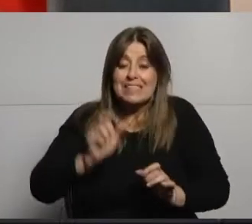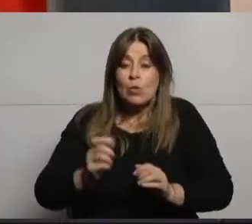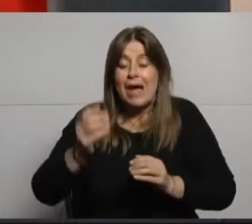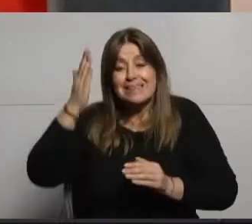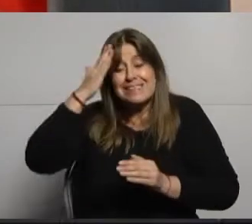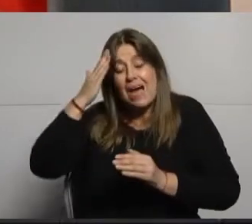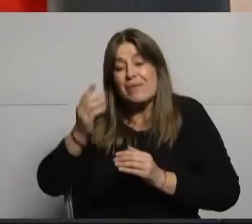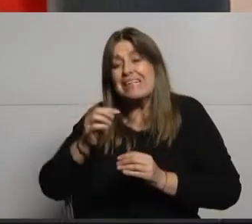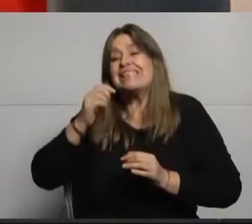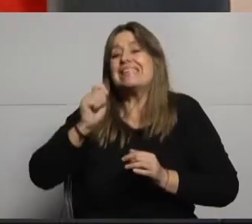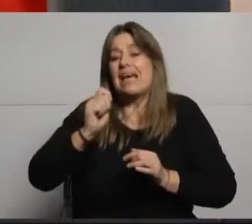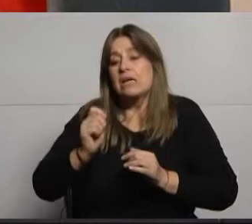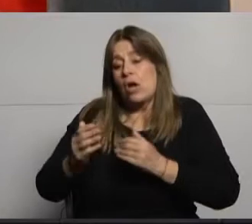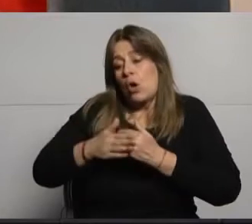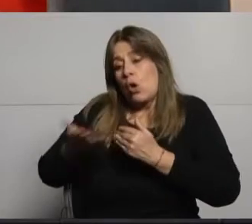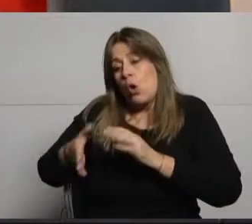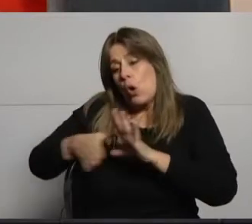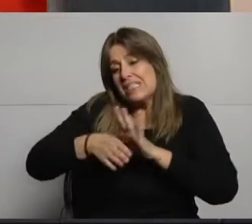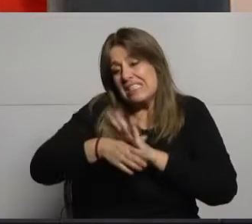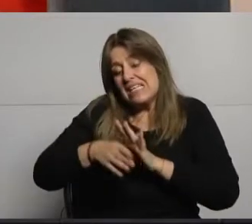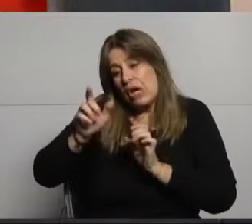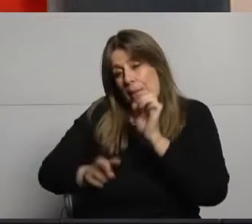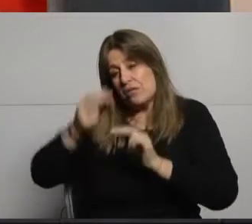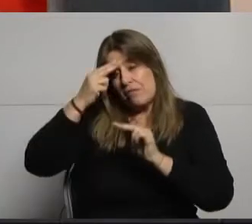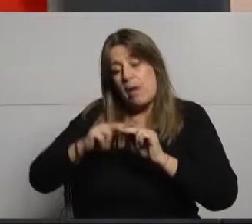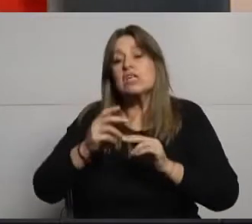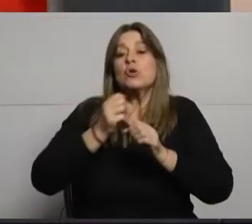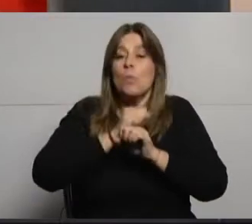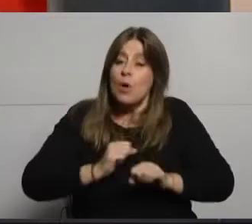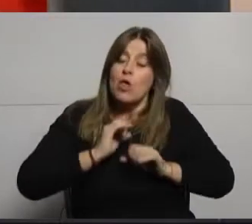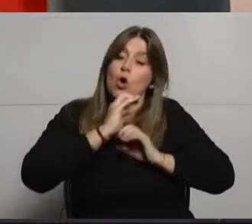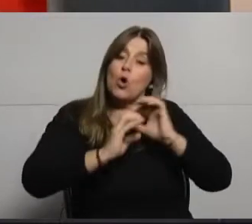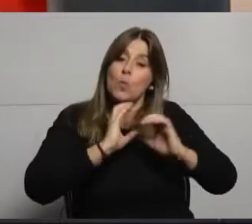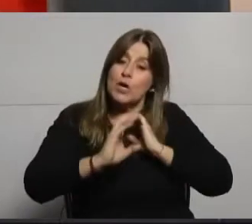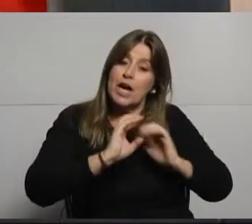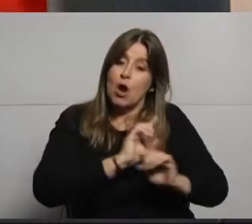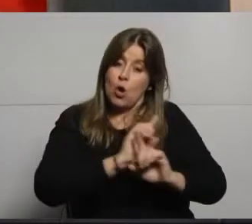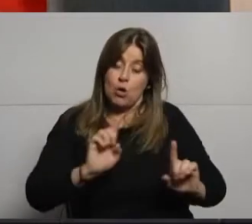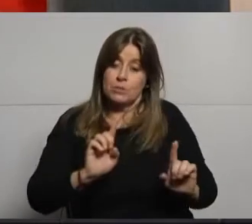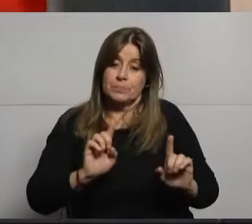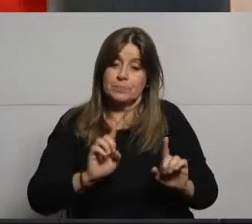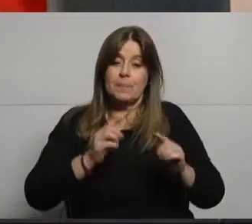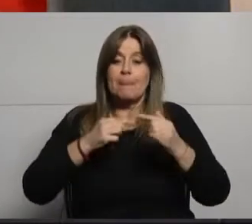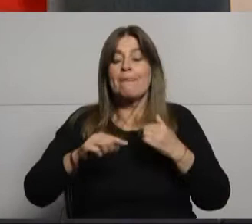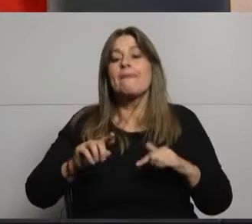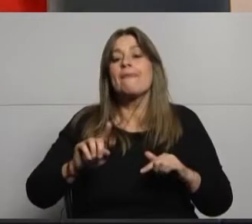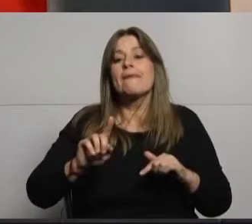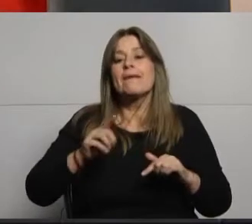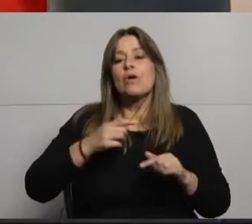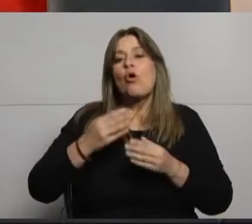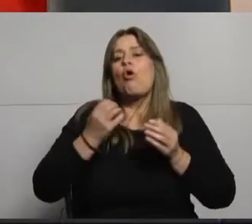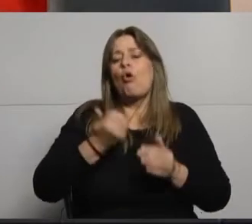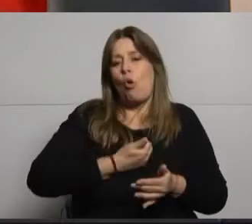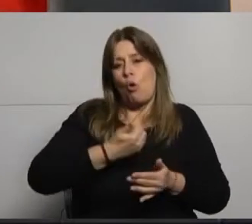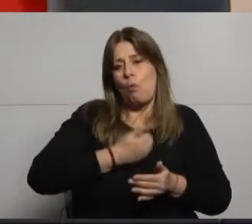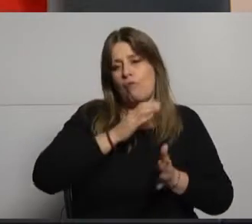esa coincidencia y me lo dice a mí. Después yo podré comunicarlo o no comunicarlo. ¿De acuerdo? Así que por ahí va el cómo